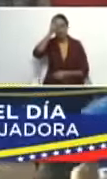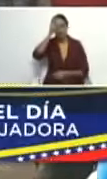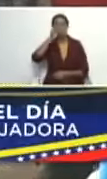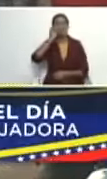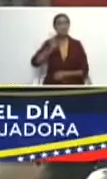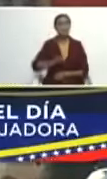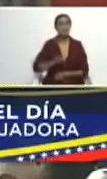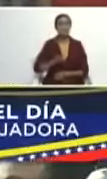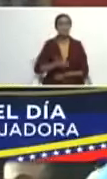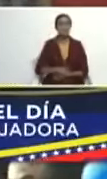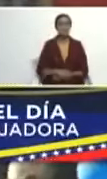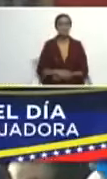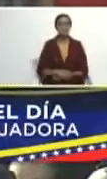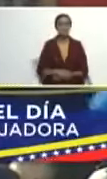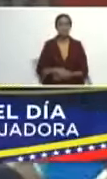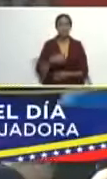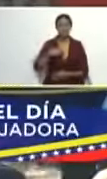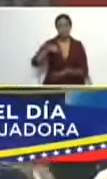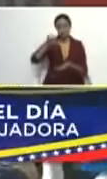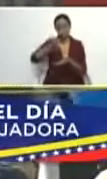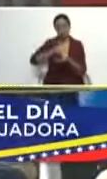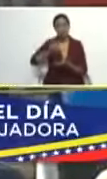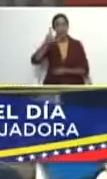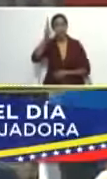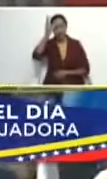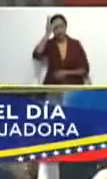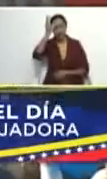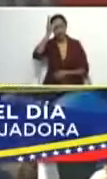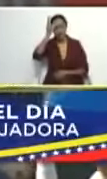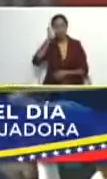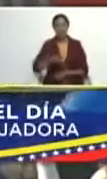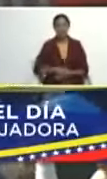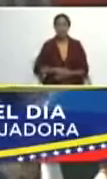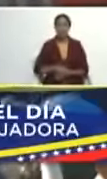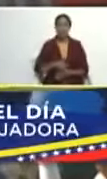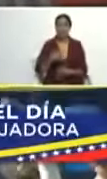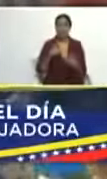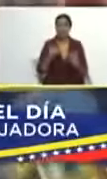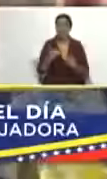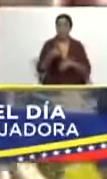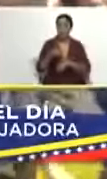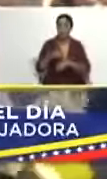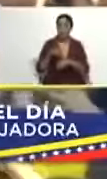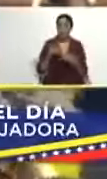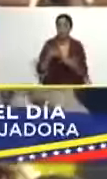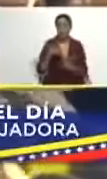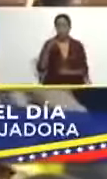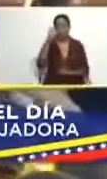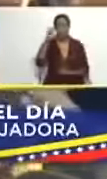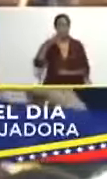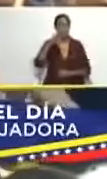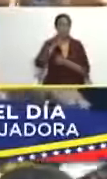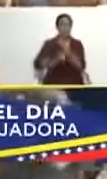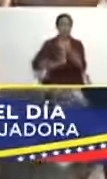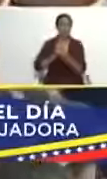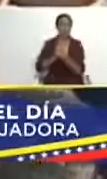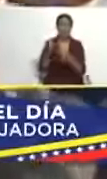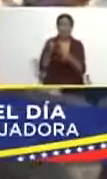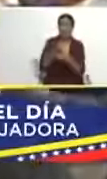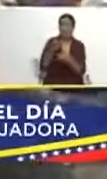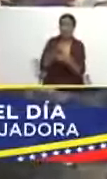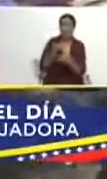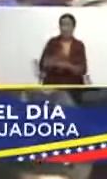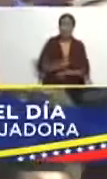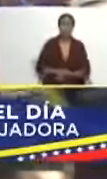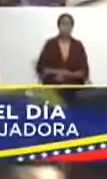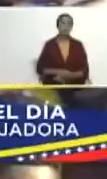esta ciudad de Coro, en este momento, en el Día Internacional del Trabajo,